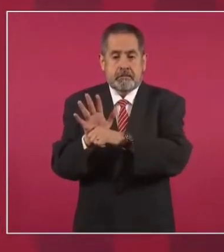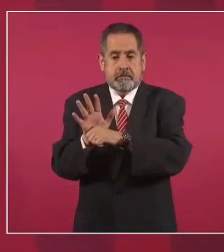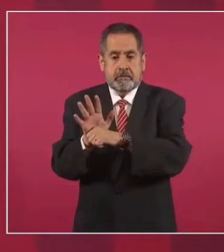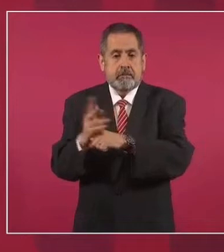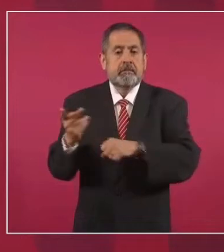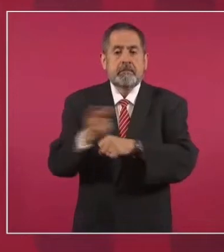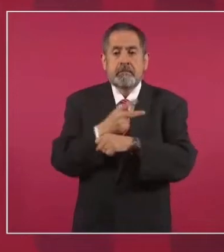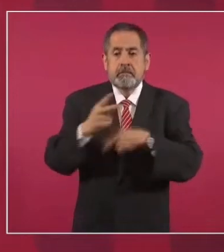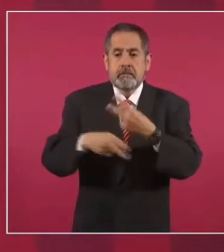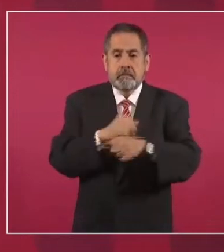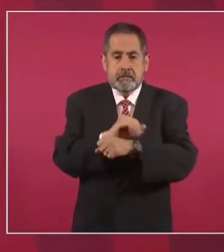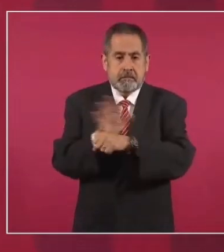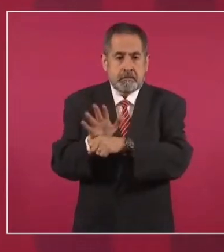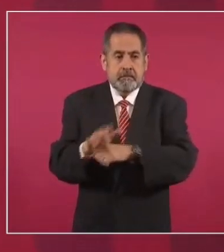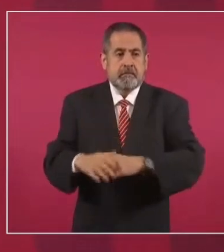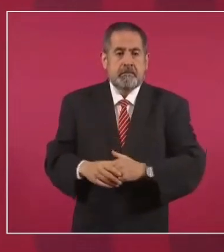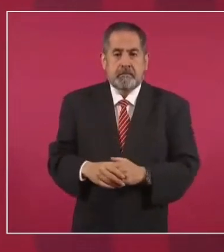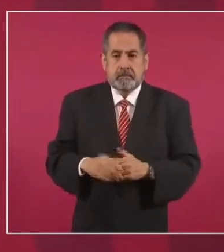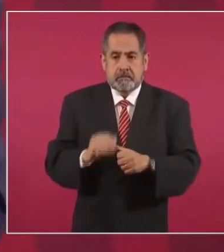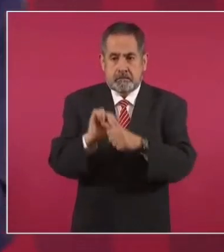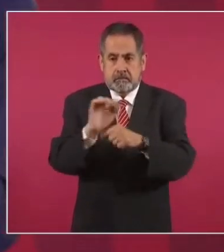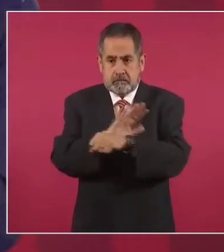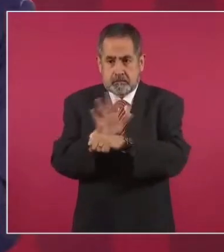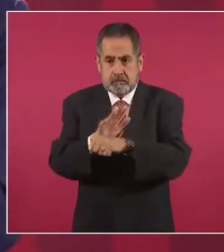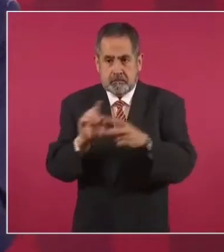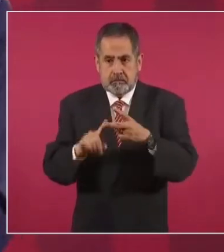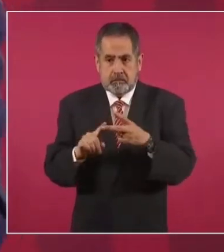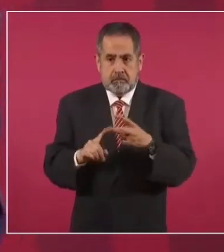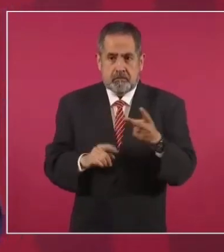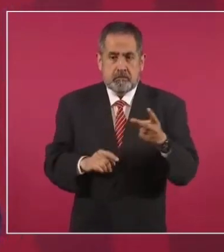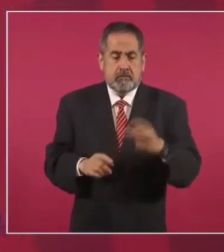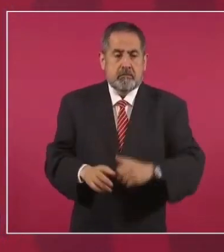va. La pandemia afortunadamente